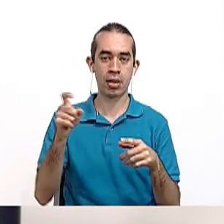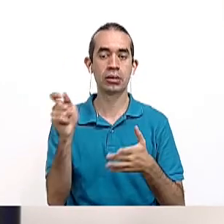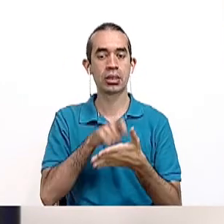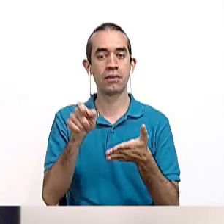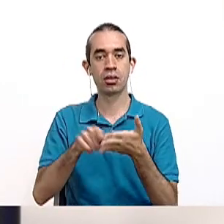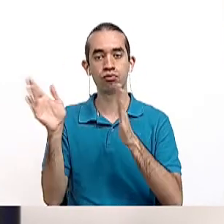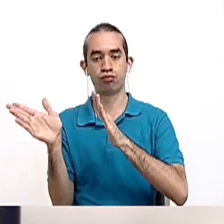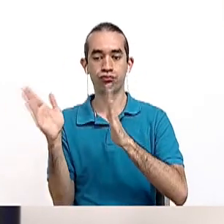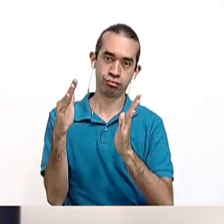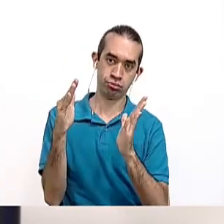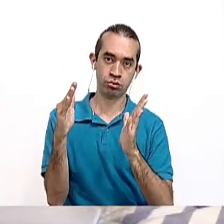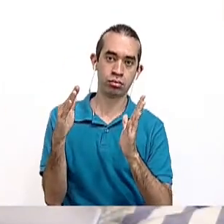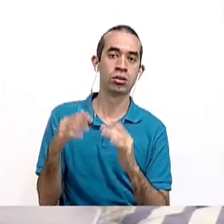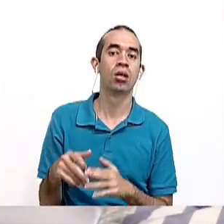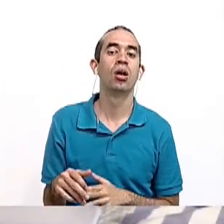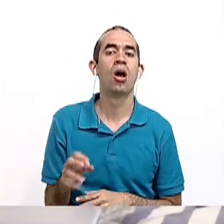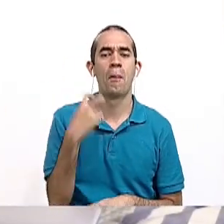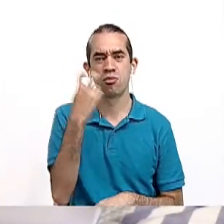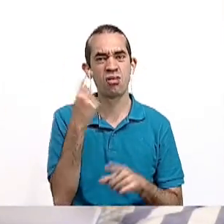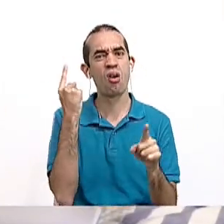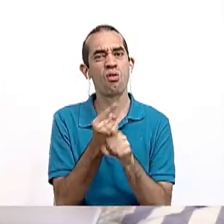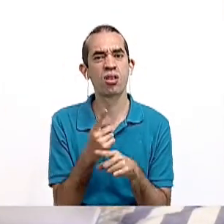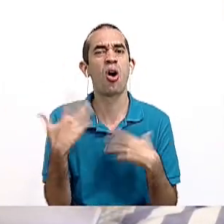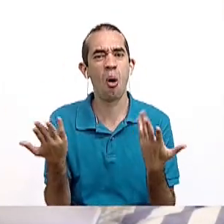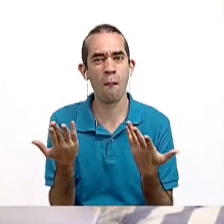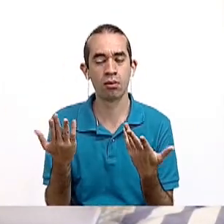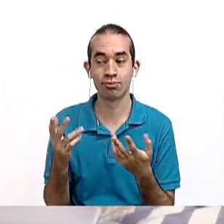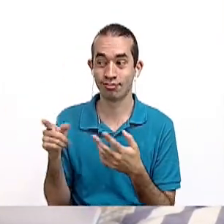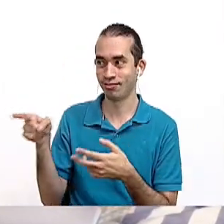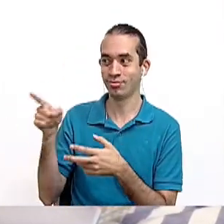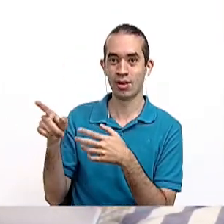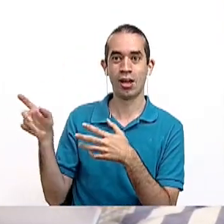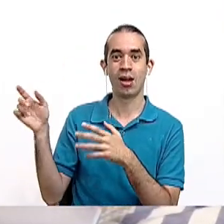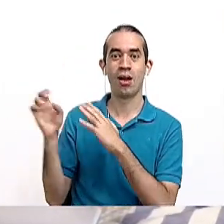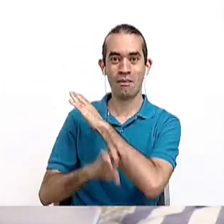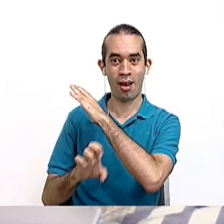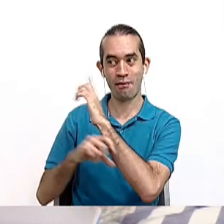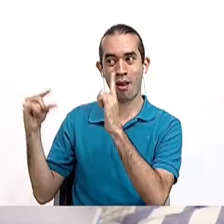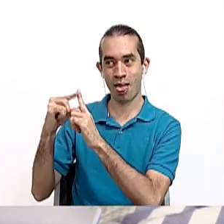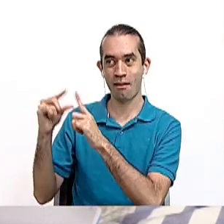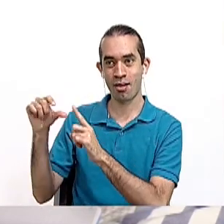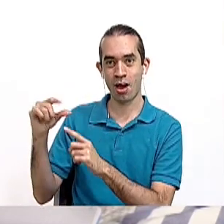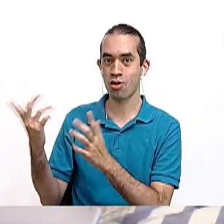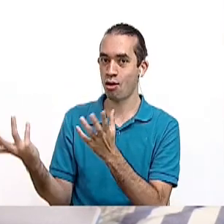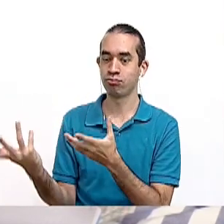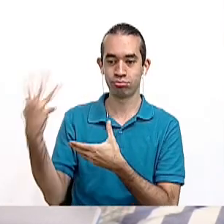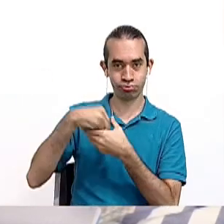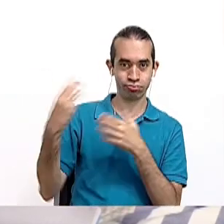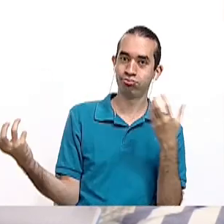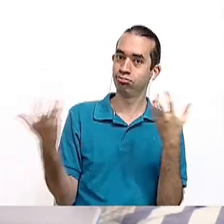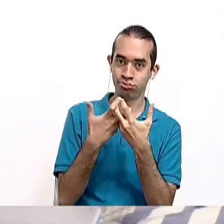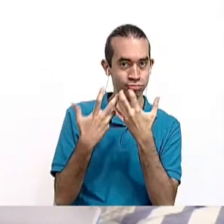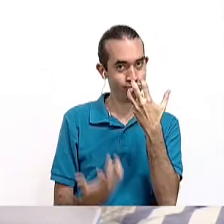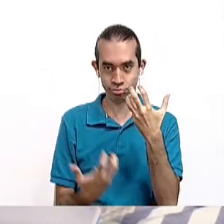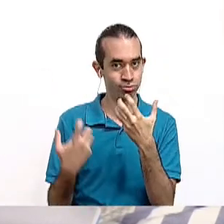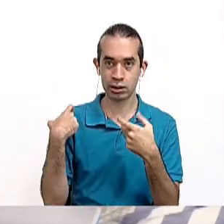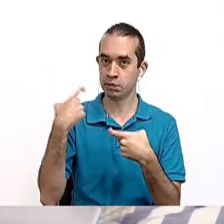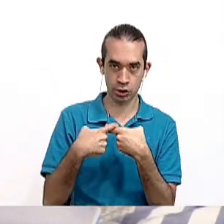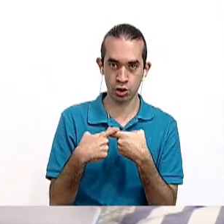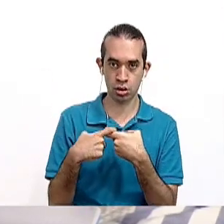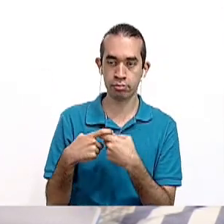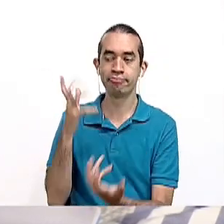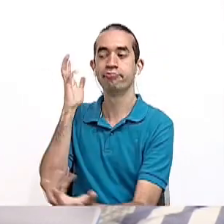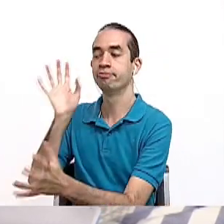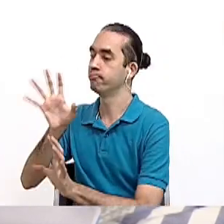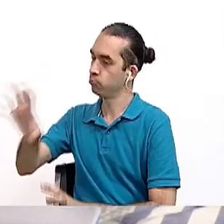se pronuncia realmente? Como extranjerismo no adaptado al español, lo ideal es pronunciarlo con una T y una Z, como